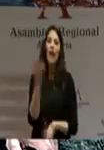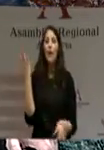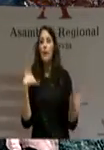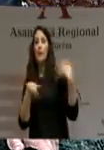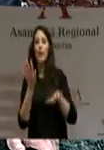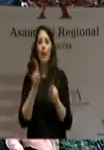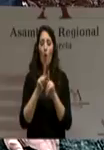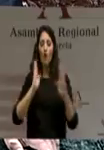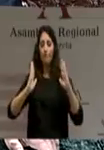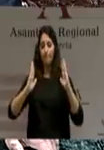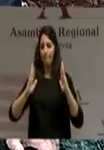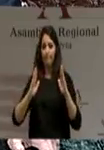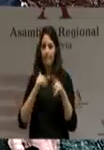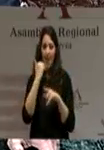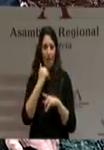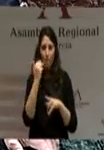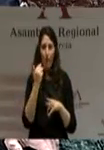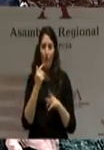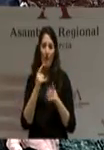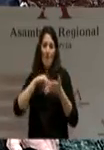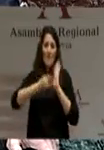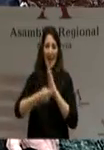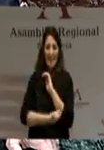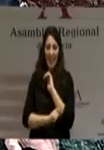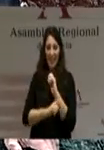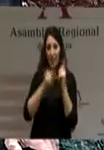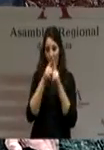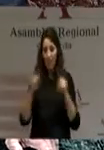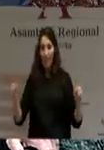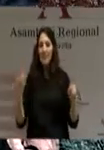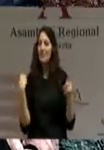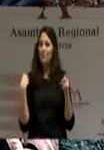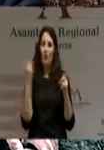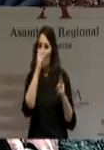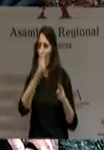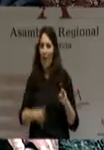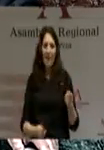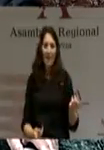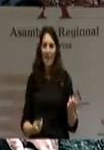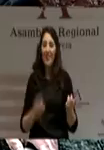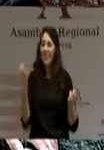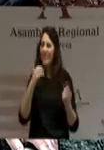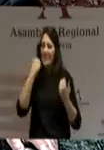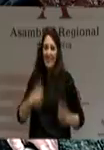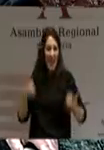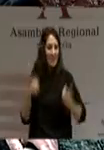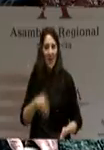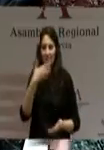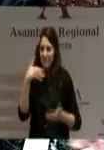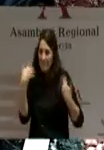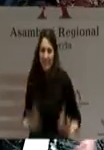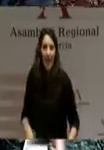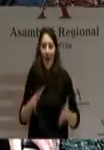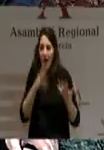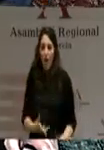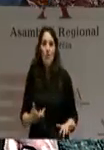marco temporal muy amplio como el que marca el plan estratégico. Tiene que ser ya, en lo inmediato, propuestas concretas. ¿Cuál